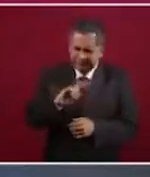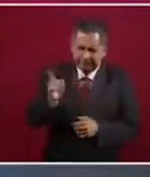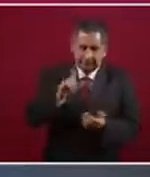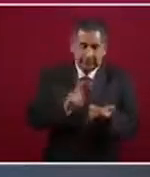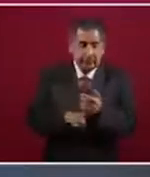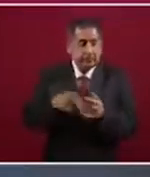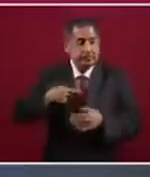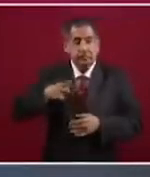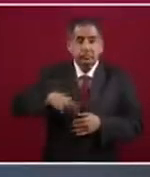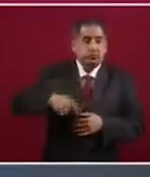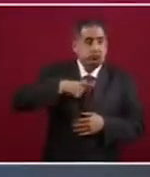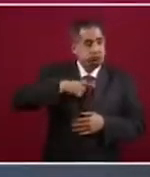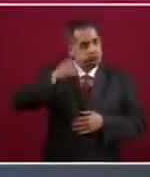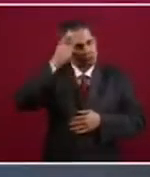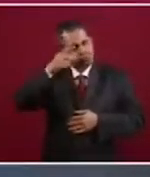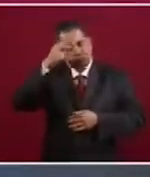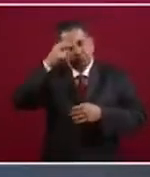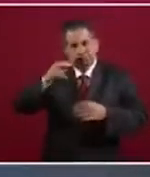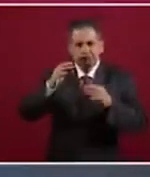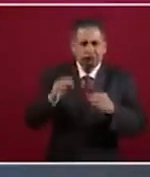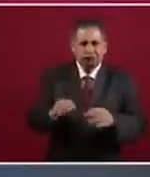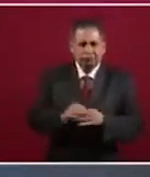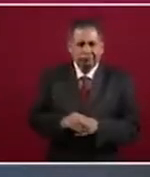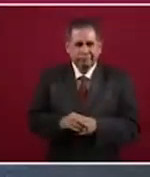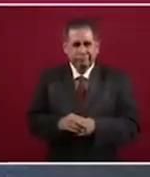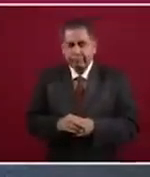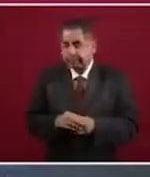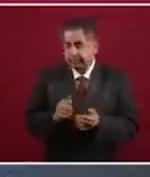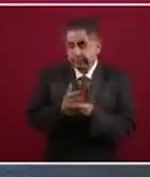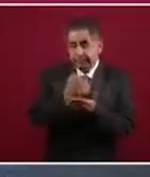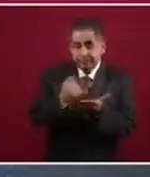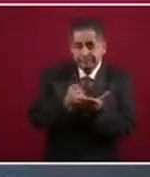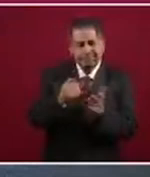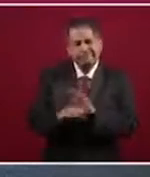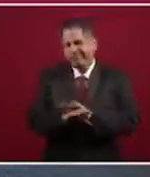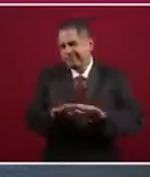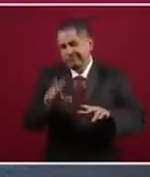que se sentían dueños de méxico que no paguen impuestos